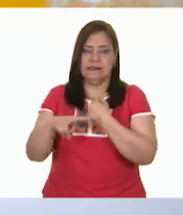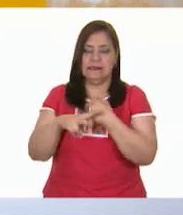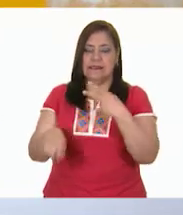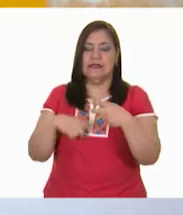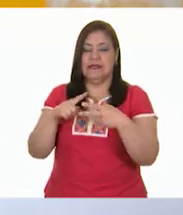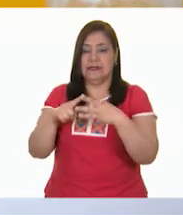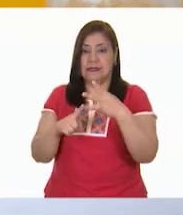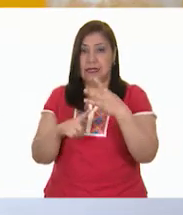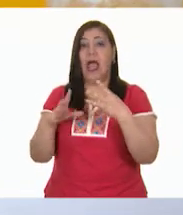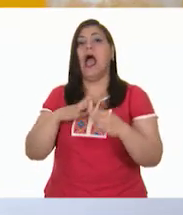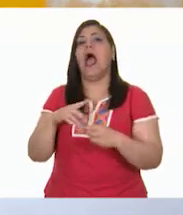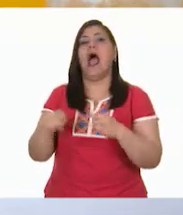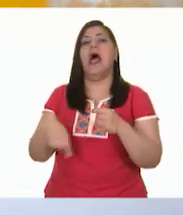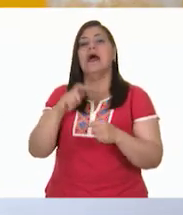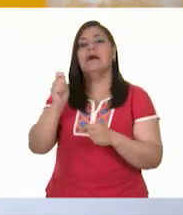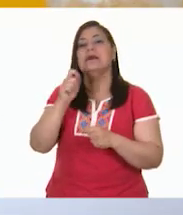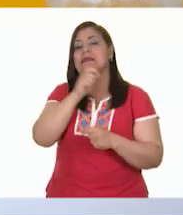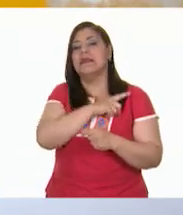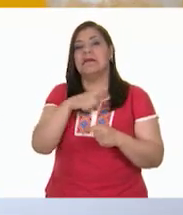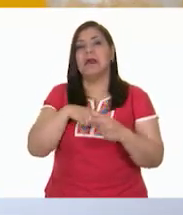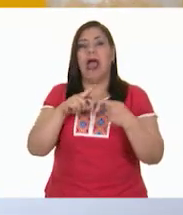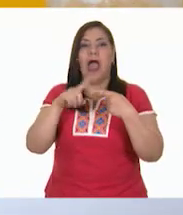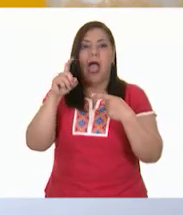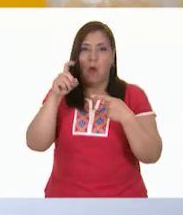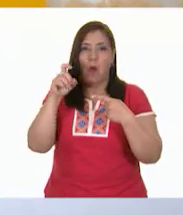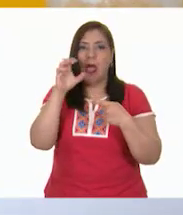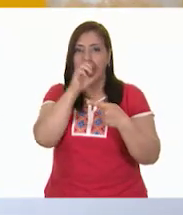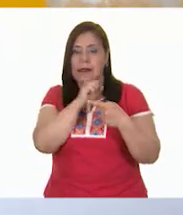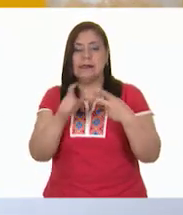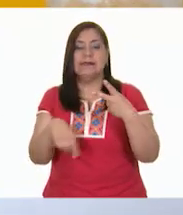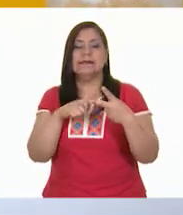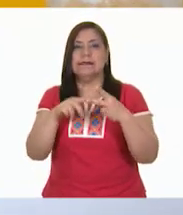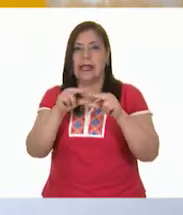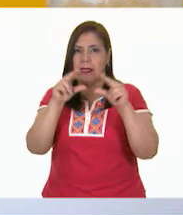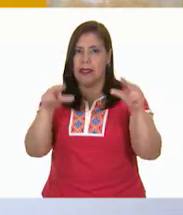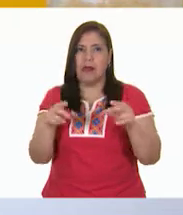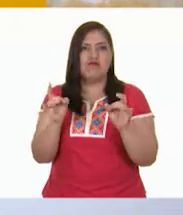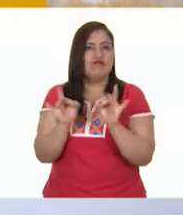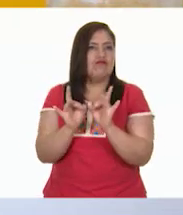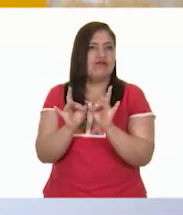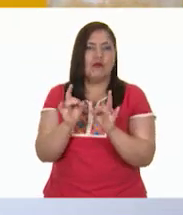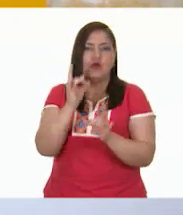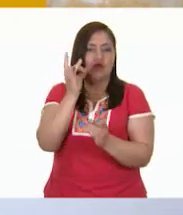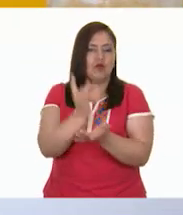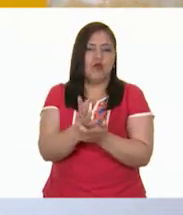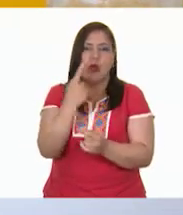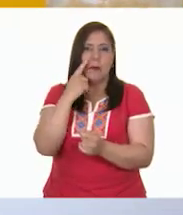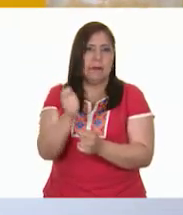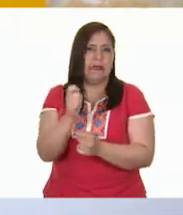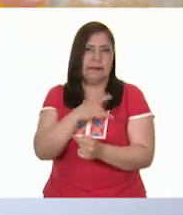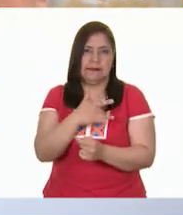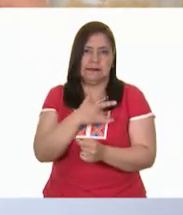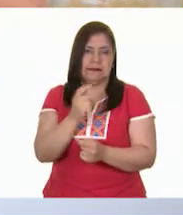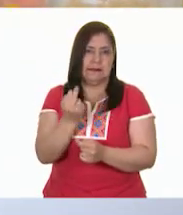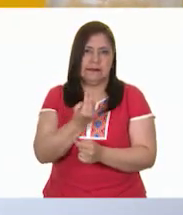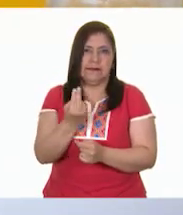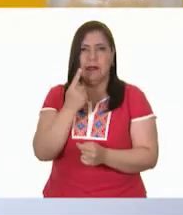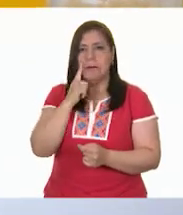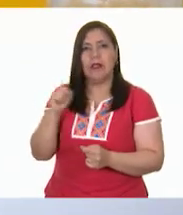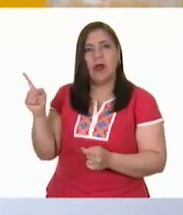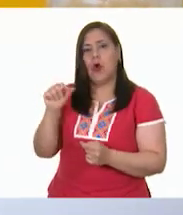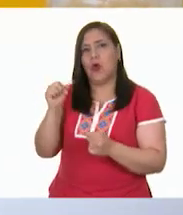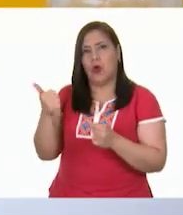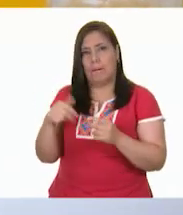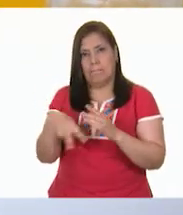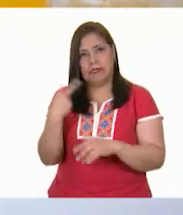caliente. Agua caliente. Y hielos. Hielos. Eso es todo lo que necesitamos. Perfecto. ¿Y el otro vacío? El otro vacío. Muy